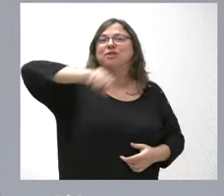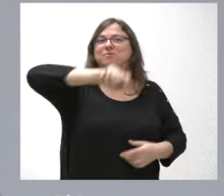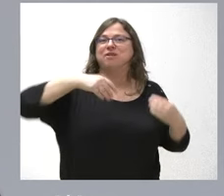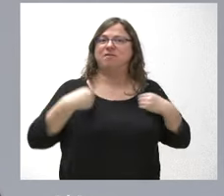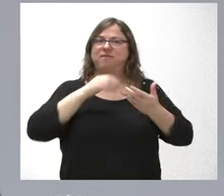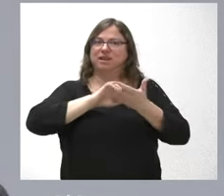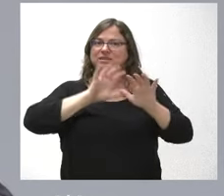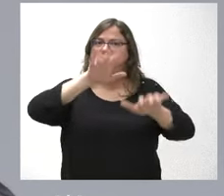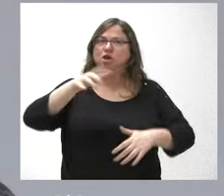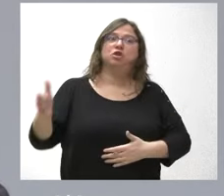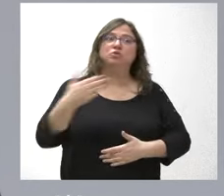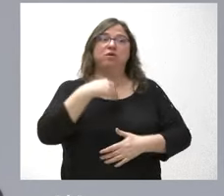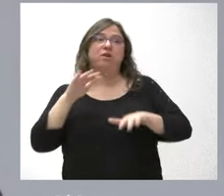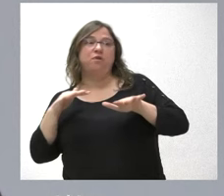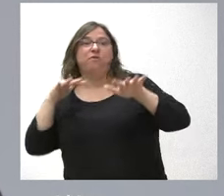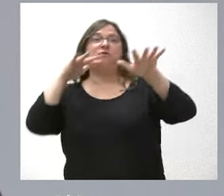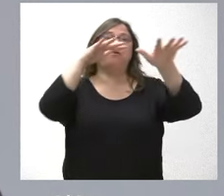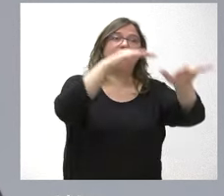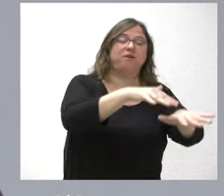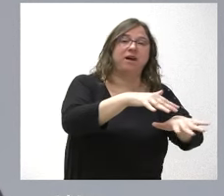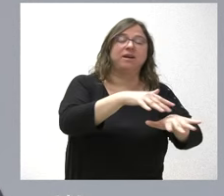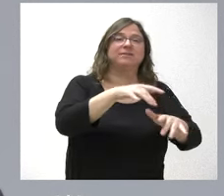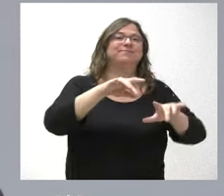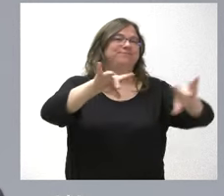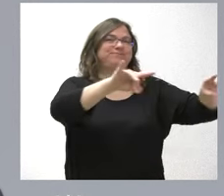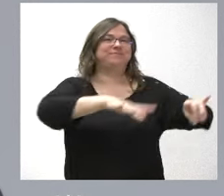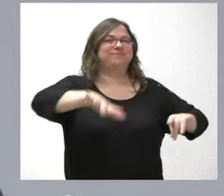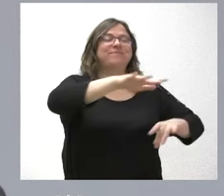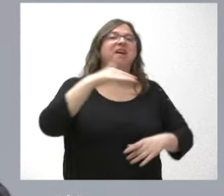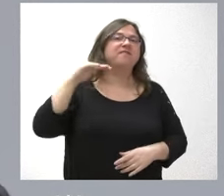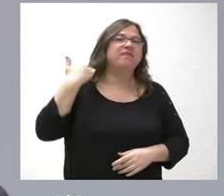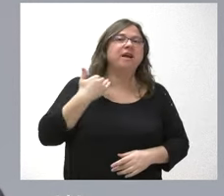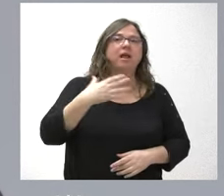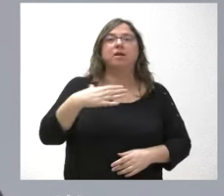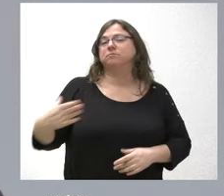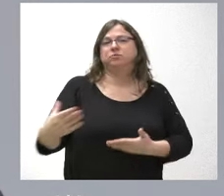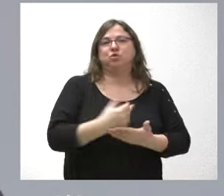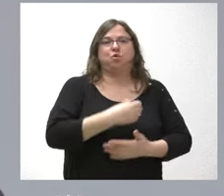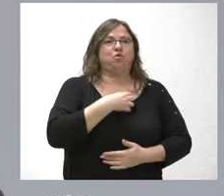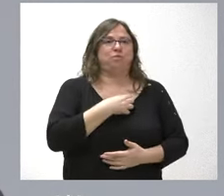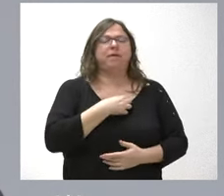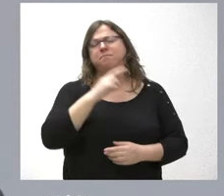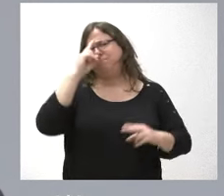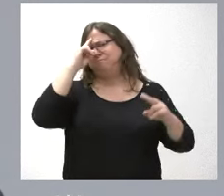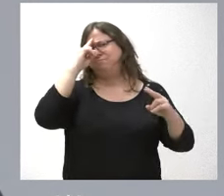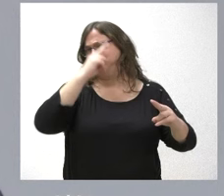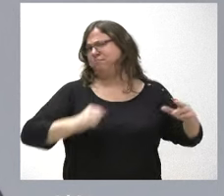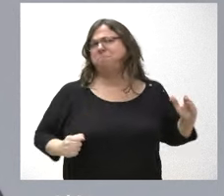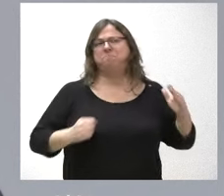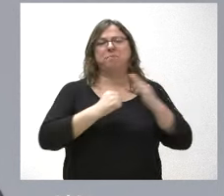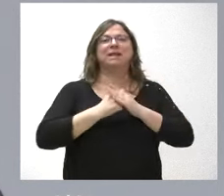Castilla y León pueden desplazarse a la campa de Villalar y con el máximo respeto a la tradición que tiene la